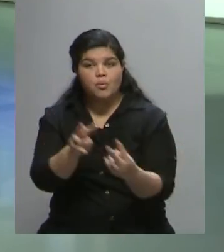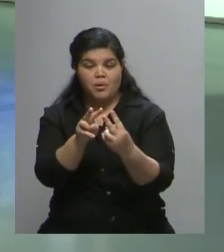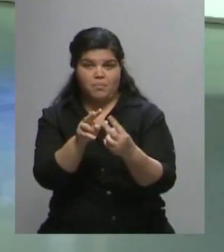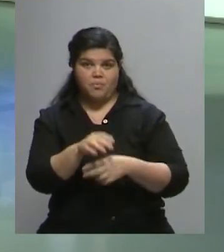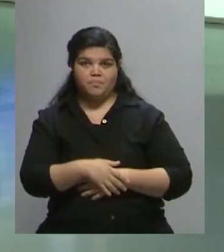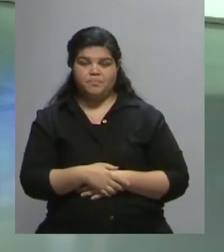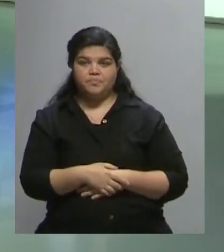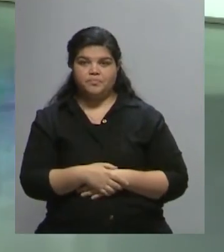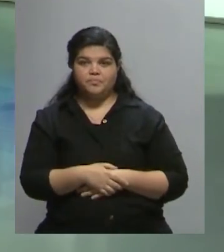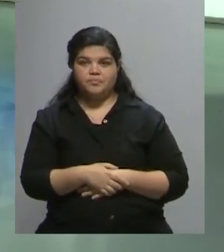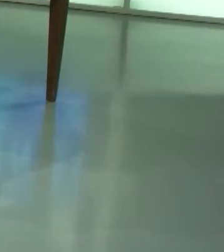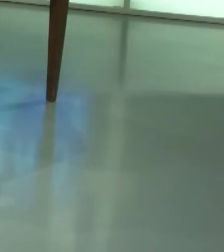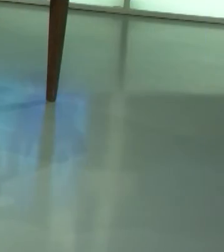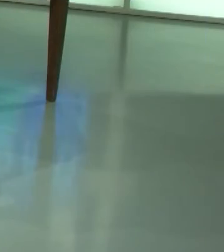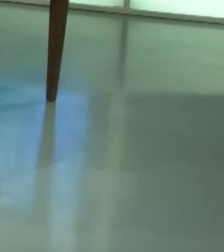encuentro de Chat Económico.